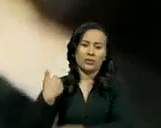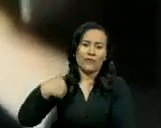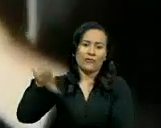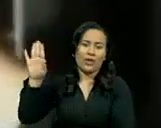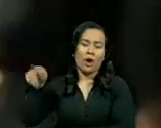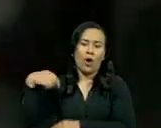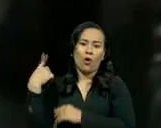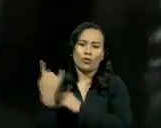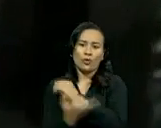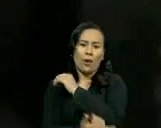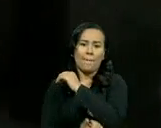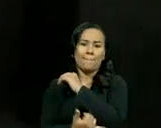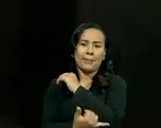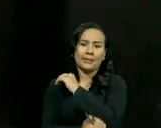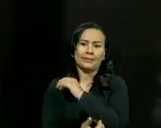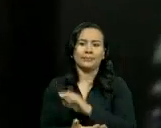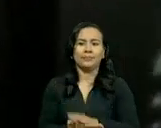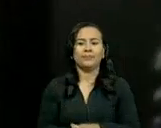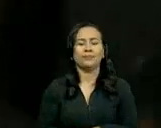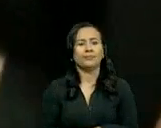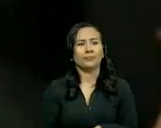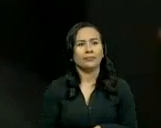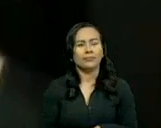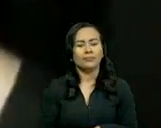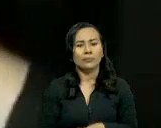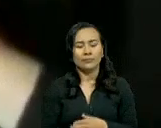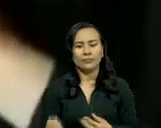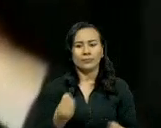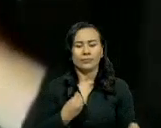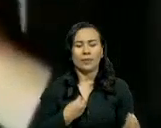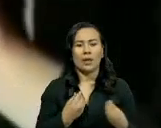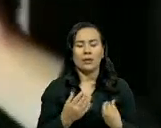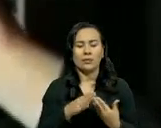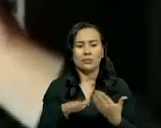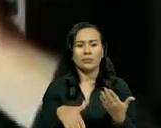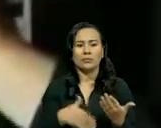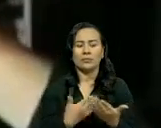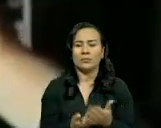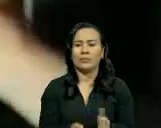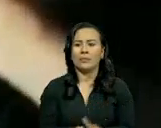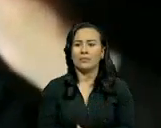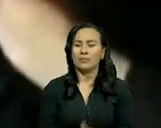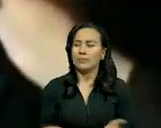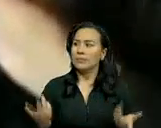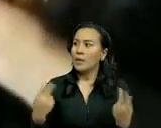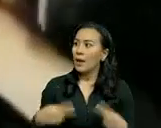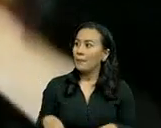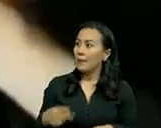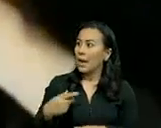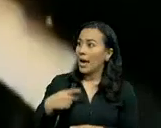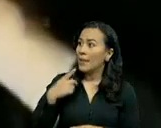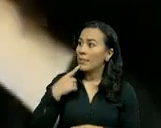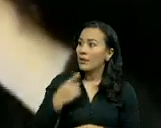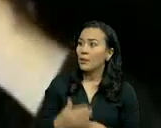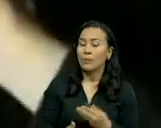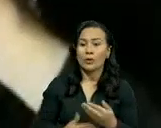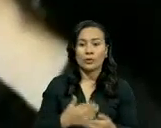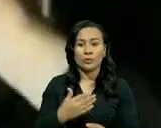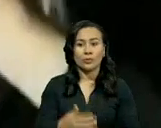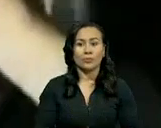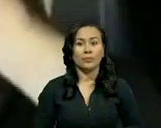judicial. Así es que el juez ha valorado todo lo que ha manifestado Fiscalía y le ha dado paso a